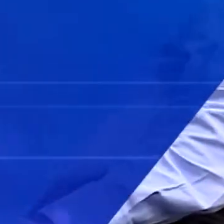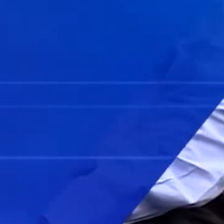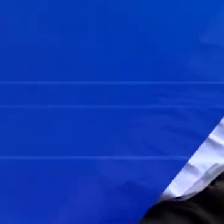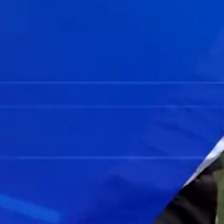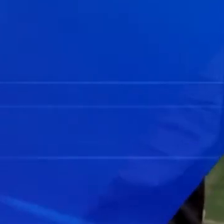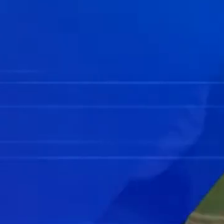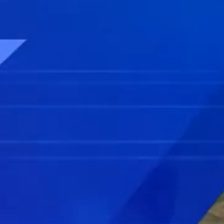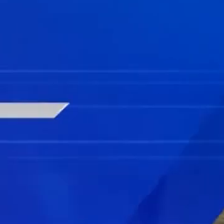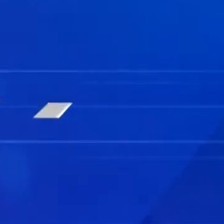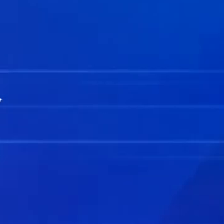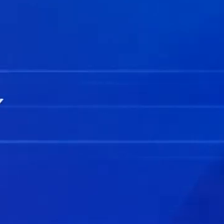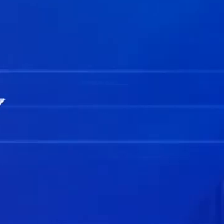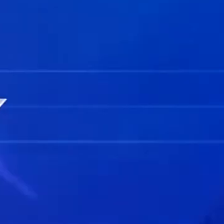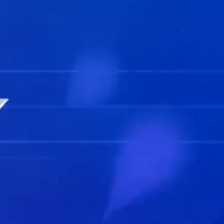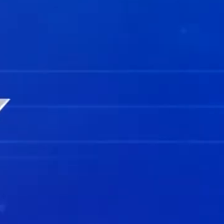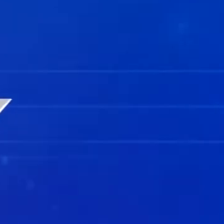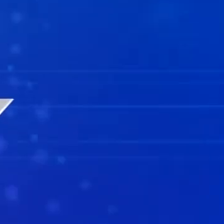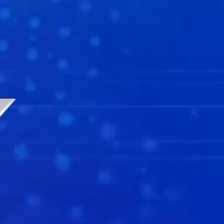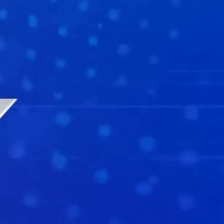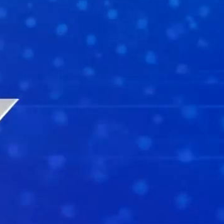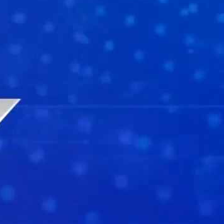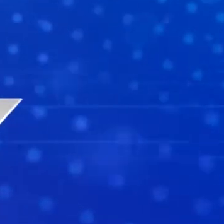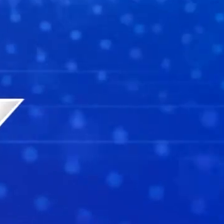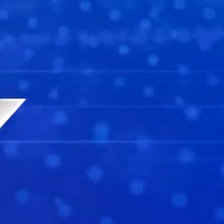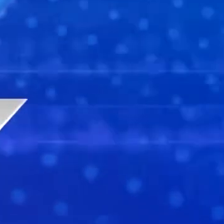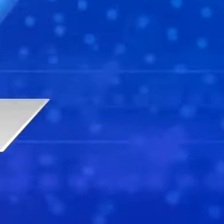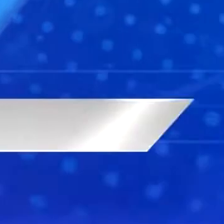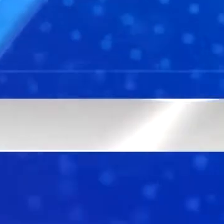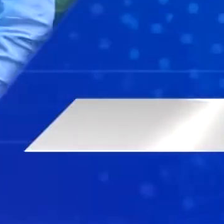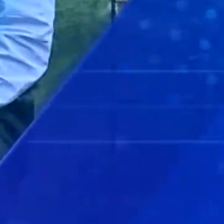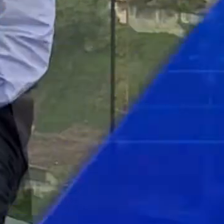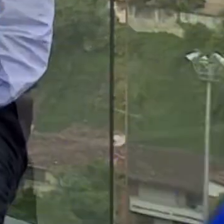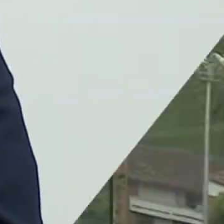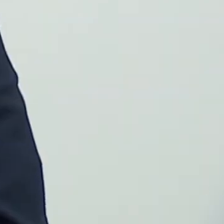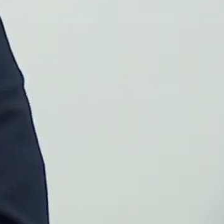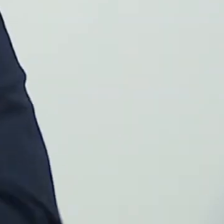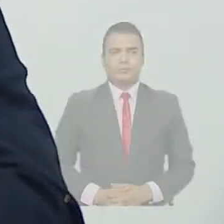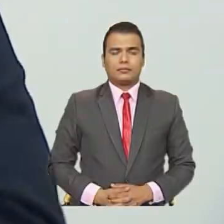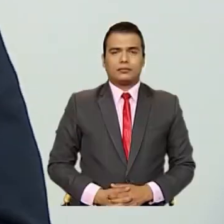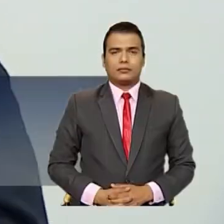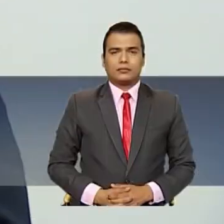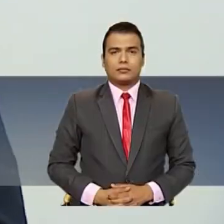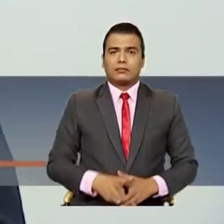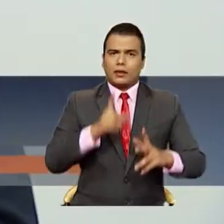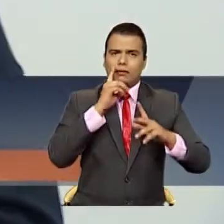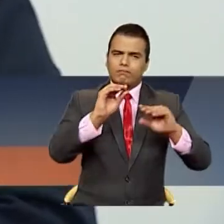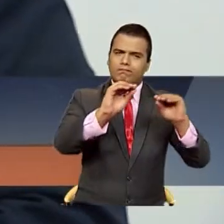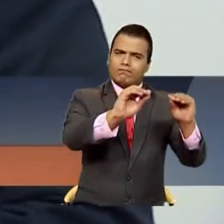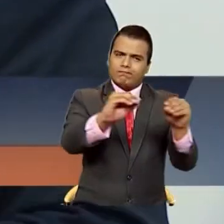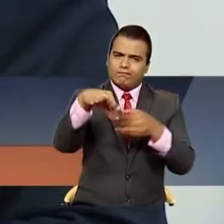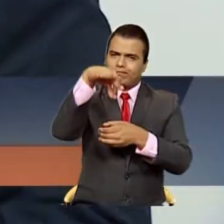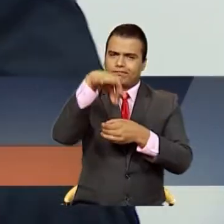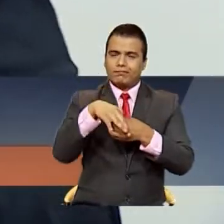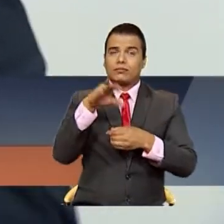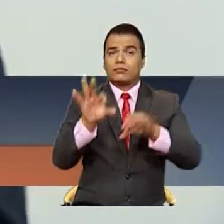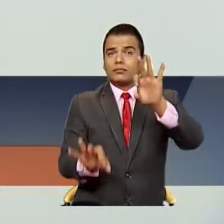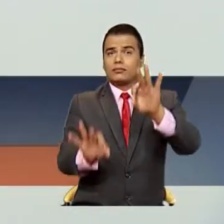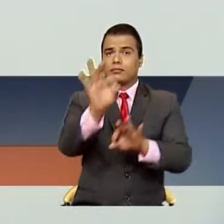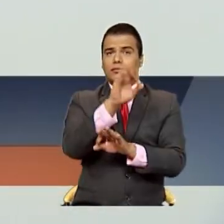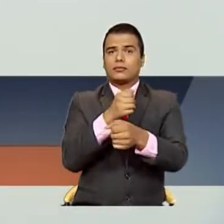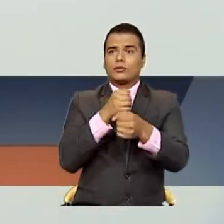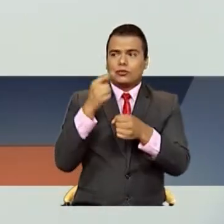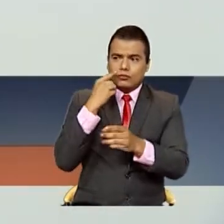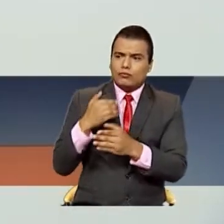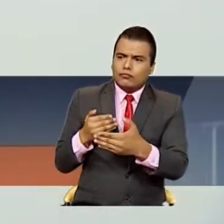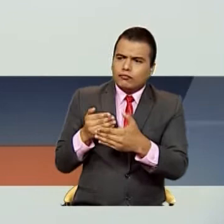La entrevista del día con Óscar López Noguera. Muy bien, Pedagogía Electoral en Telepacífico Noticias, cuenta regresiva